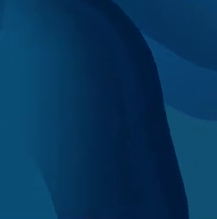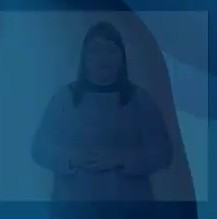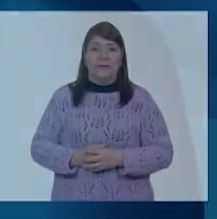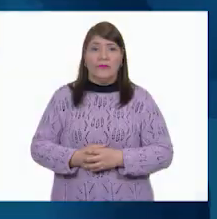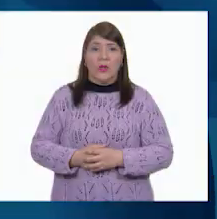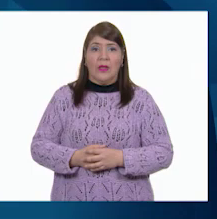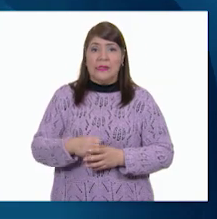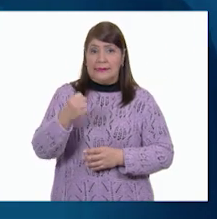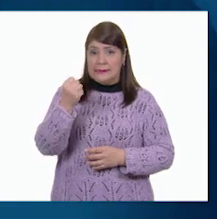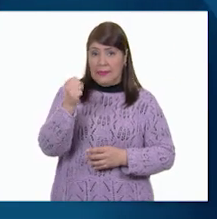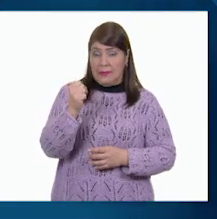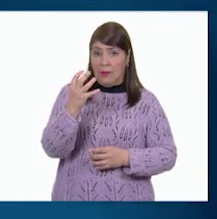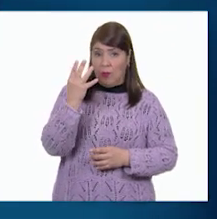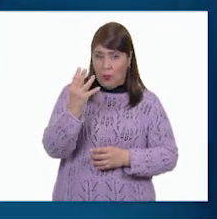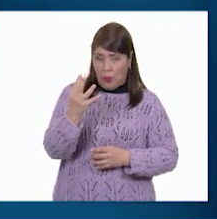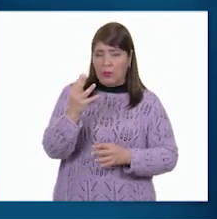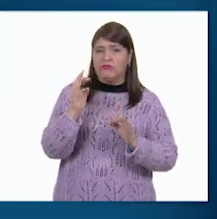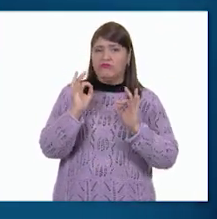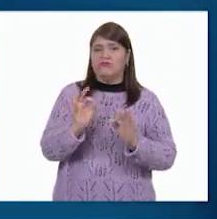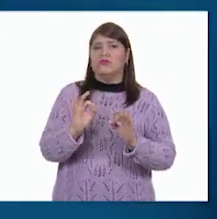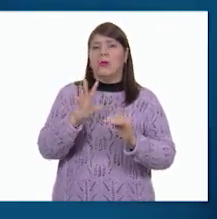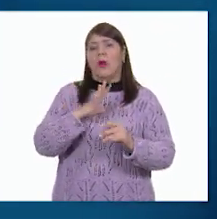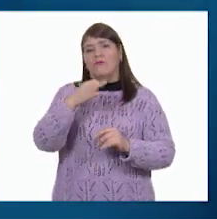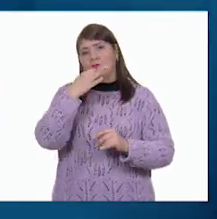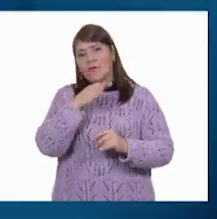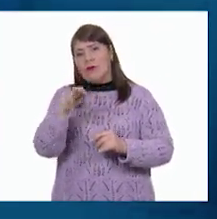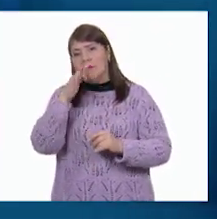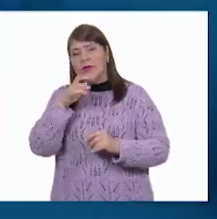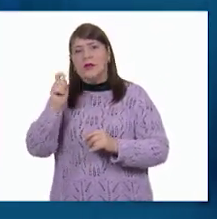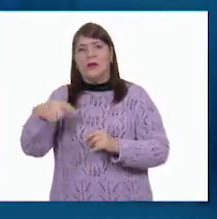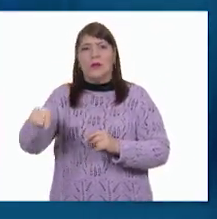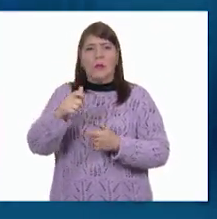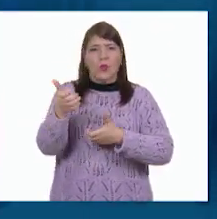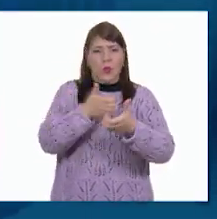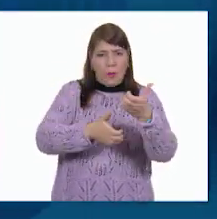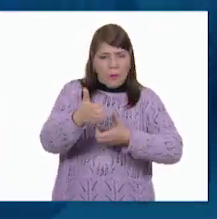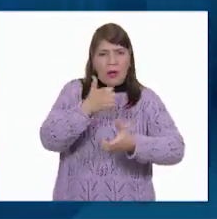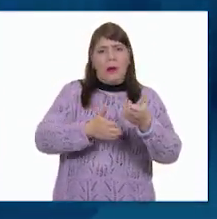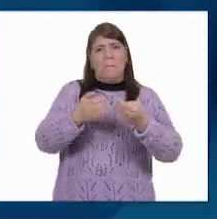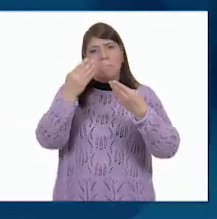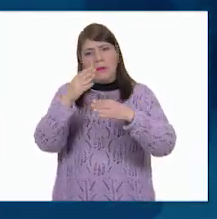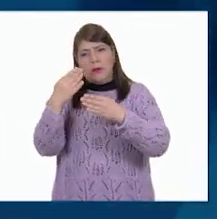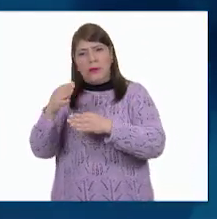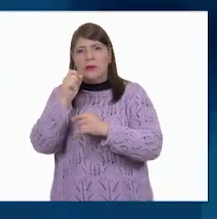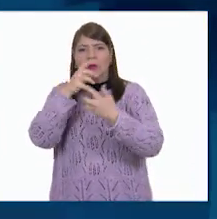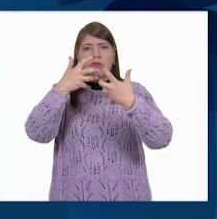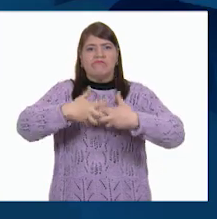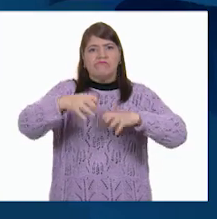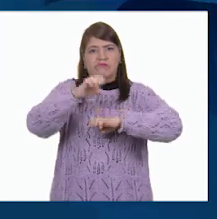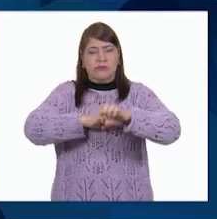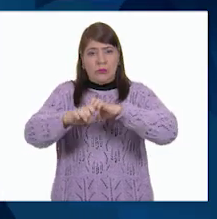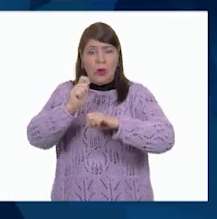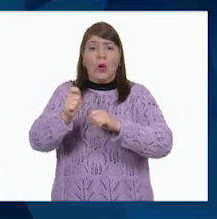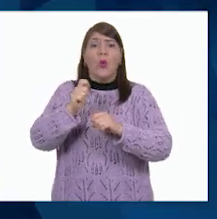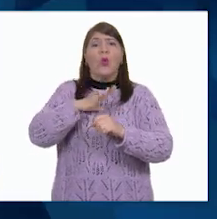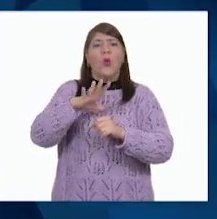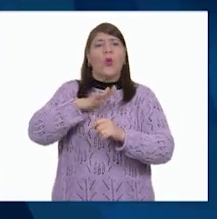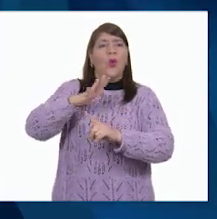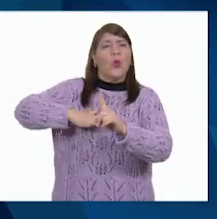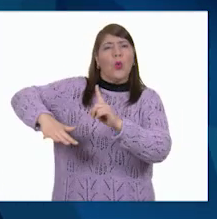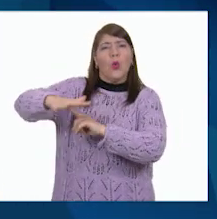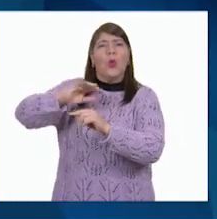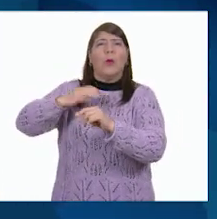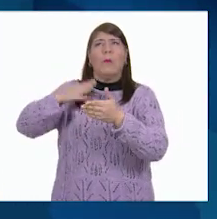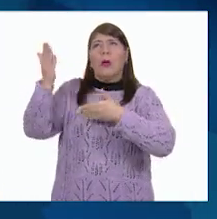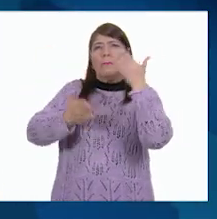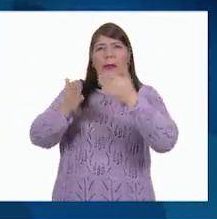El 4 de septiembre se llevaron a cabo las fiestas del comercio, la banca y la industria, en donde las colonias extranjeras